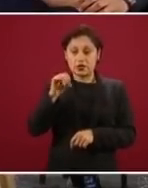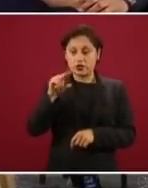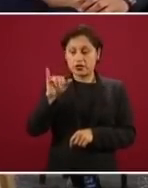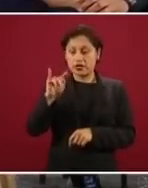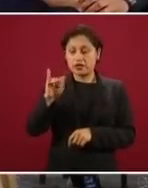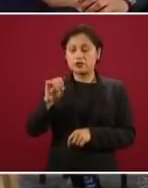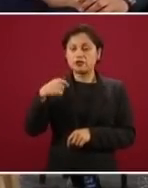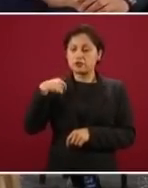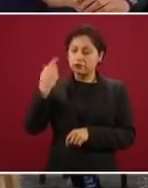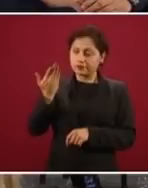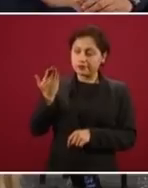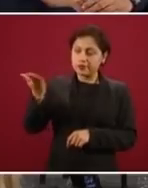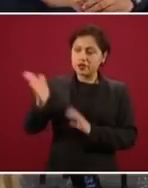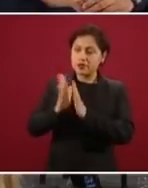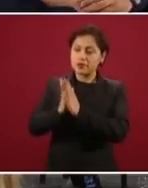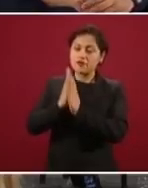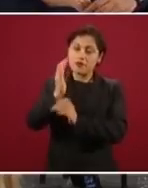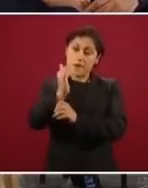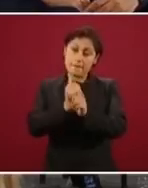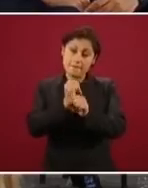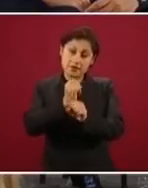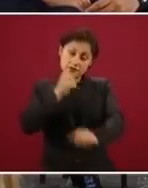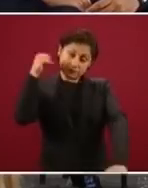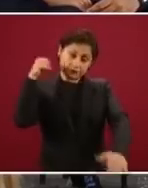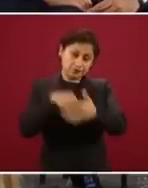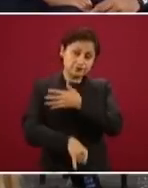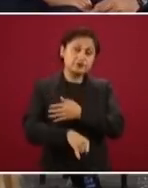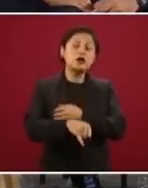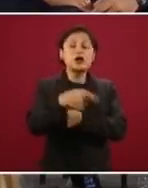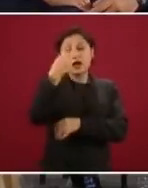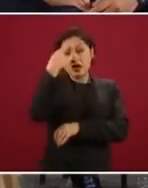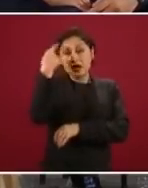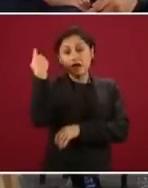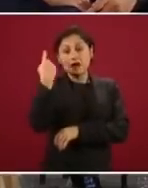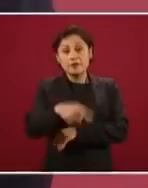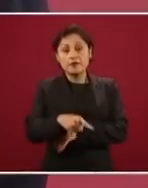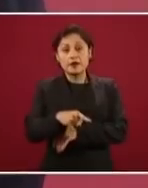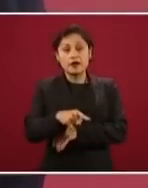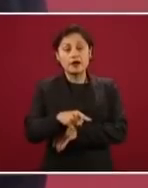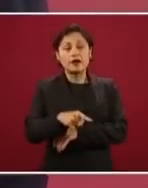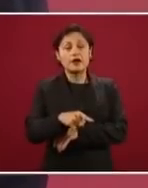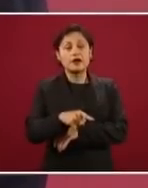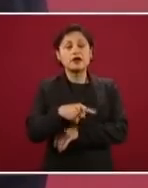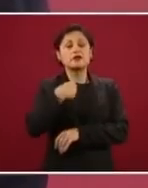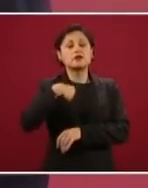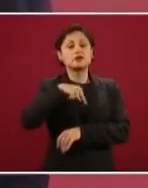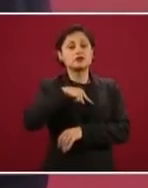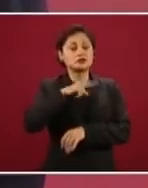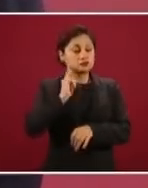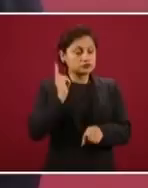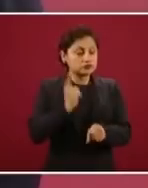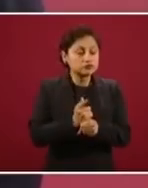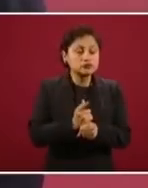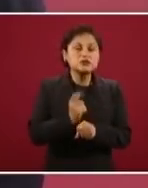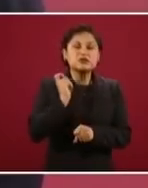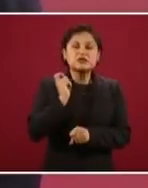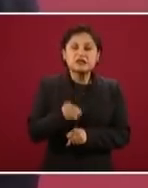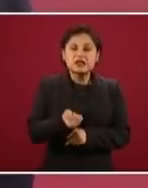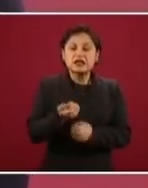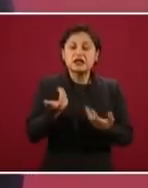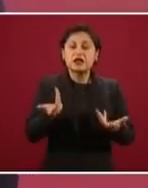a fondo para ya saber a ciencia cierta